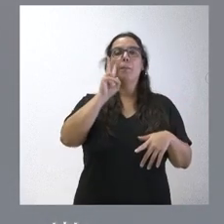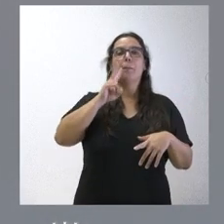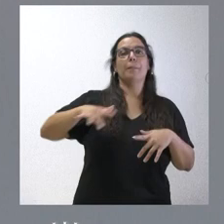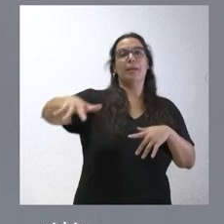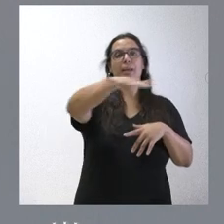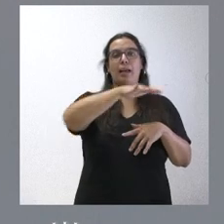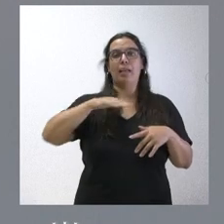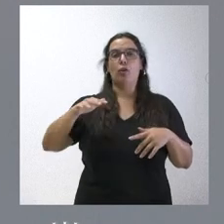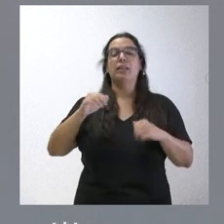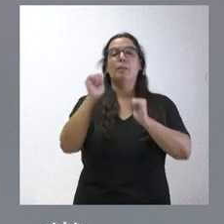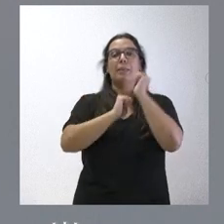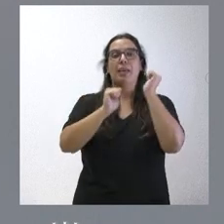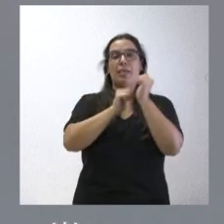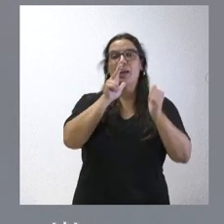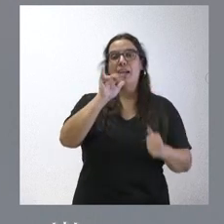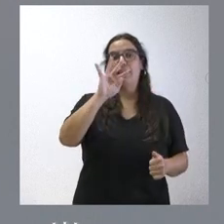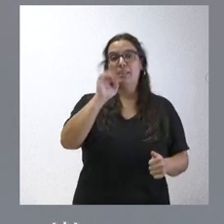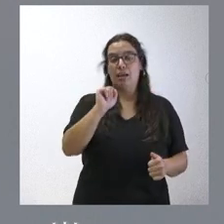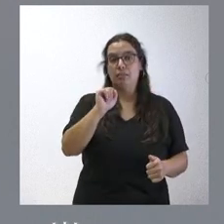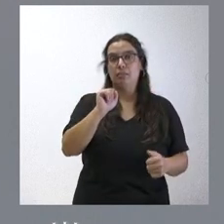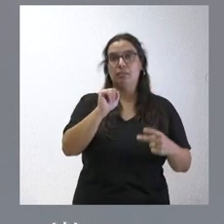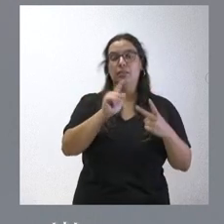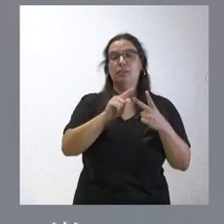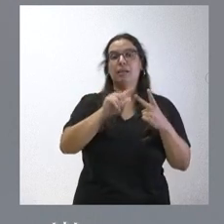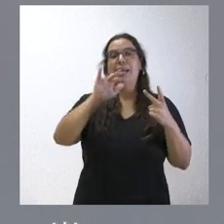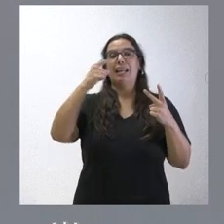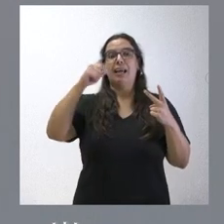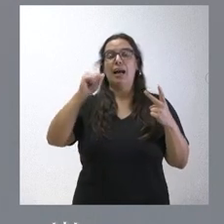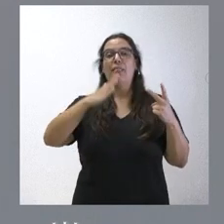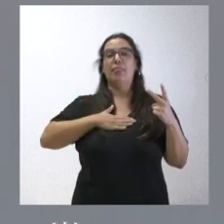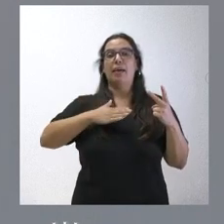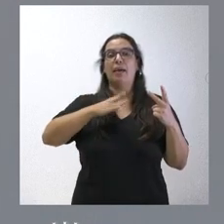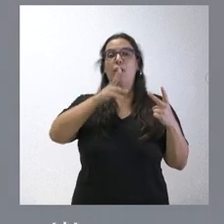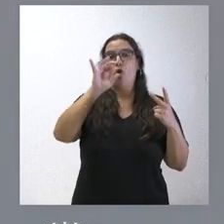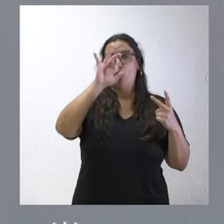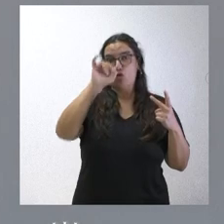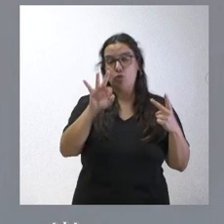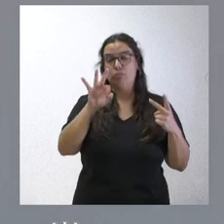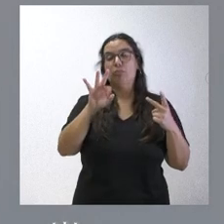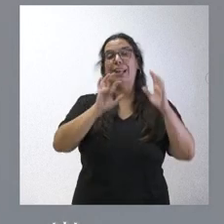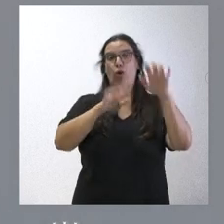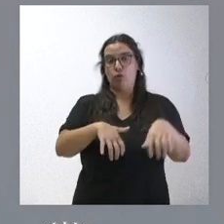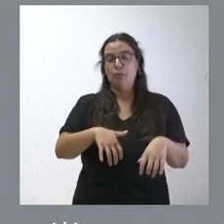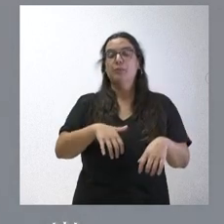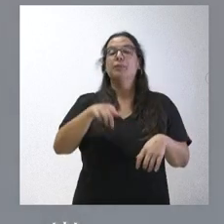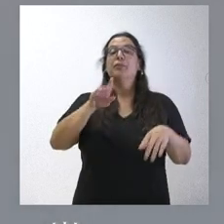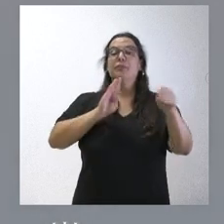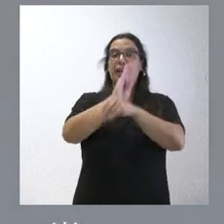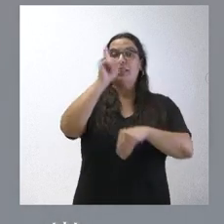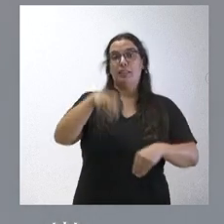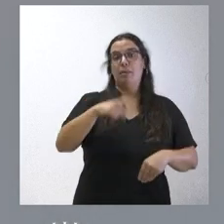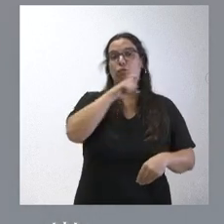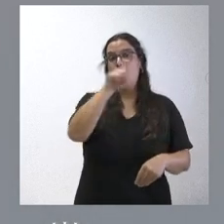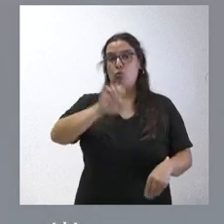piedrecitas y riega de hoyo en León se han financiados también por la Unión